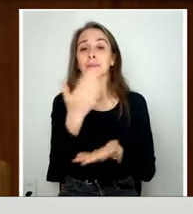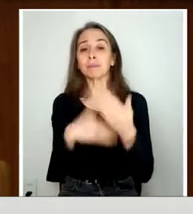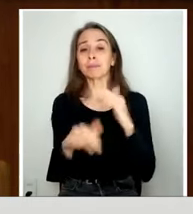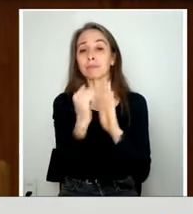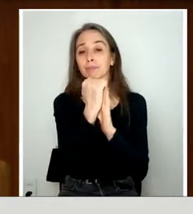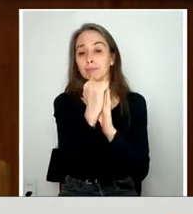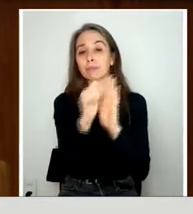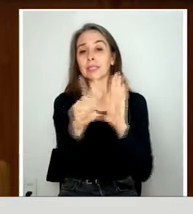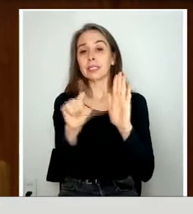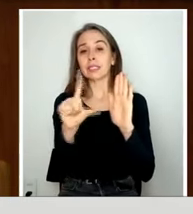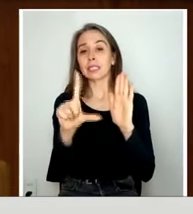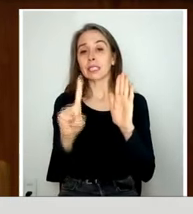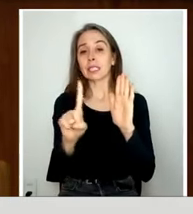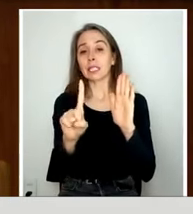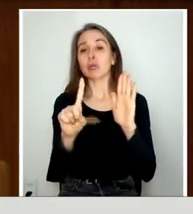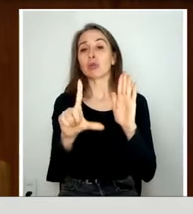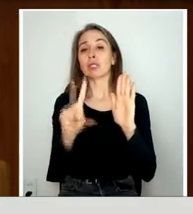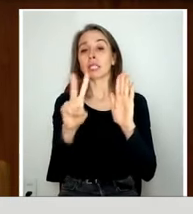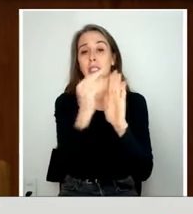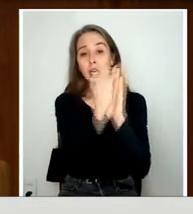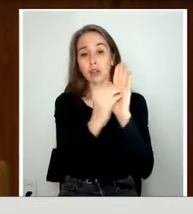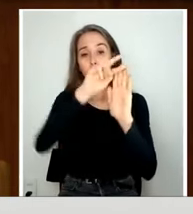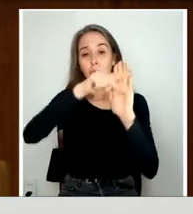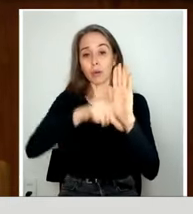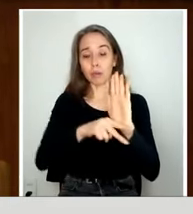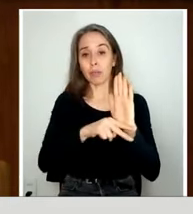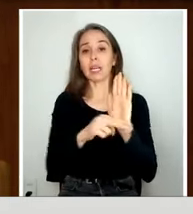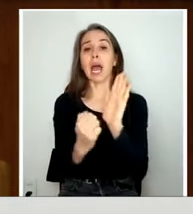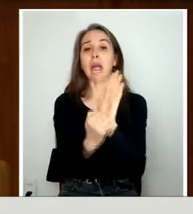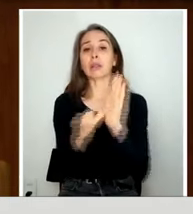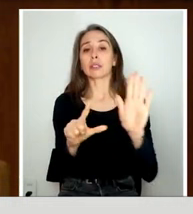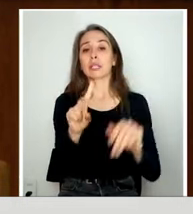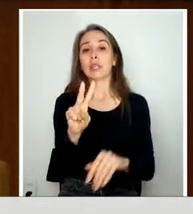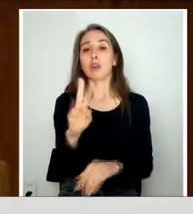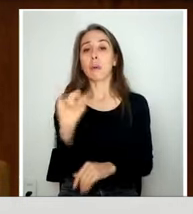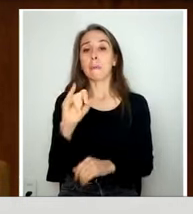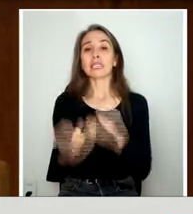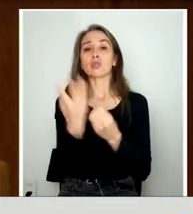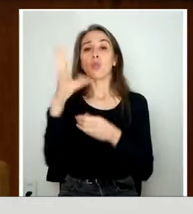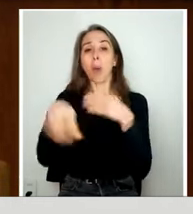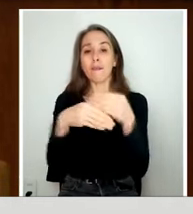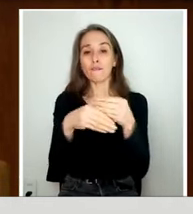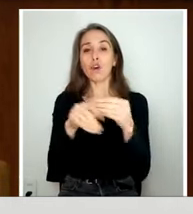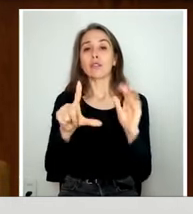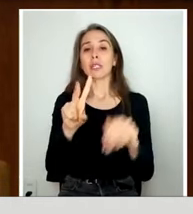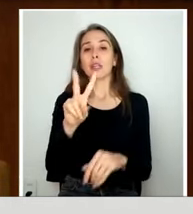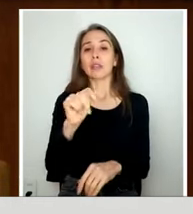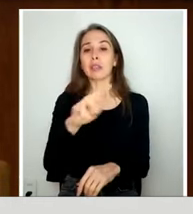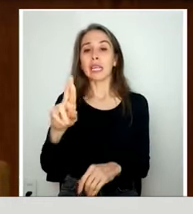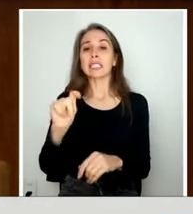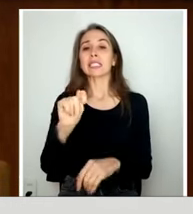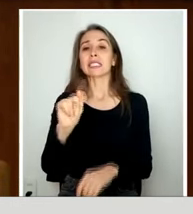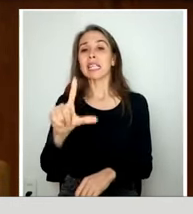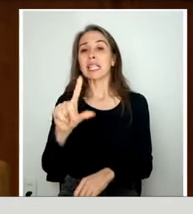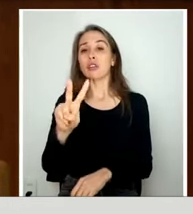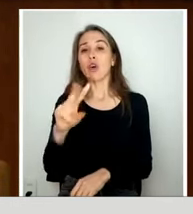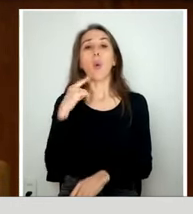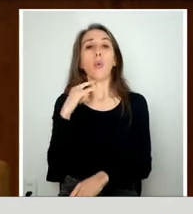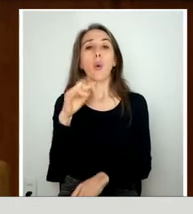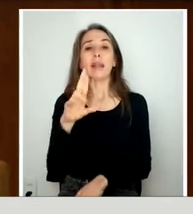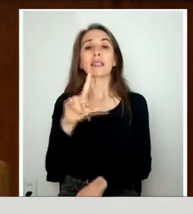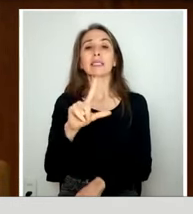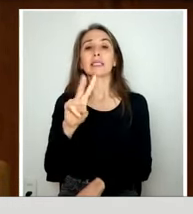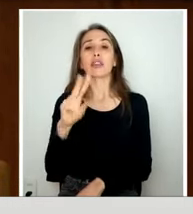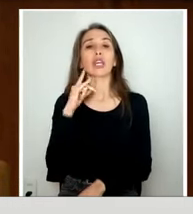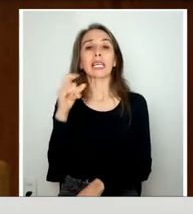71 y 72 e incorporar los artículos 72 bis 72 ter y 72 quater 72 quinques 72